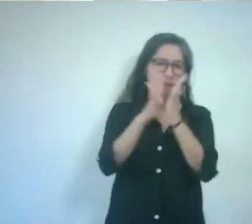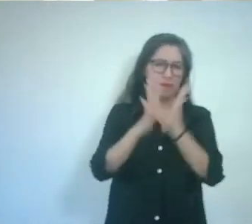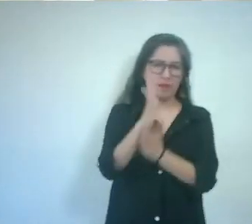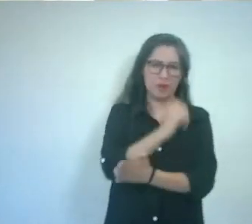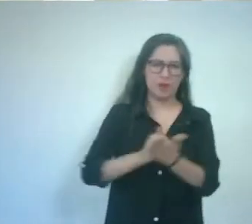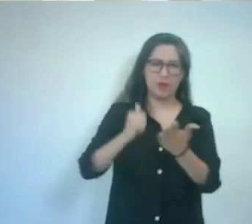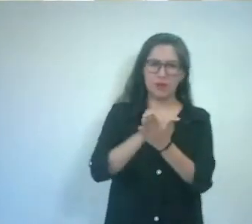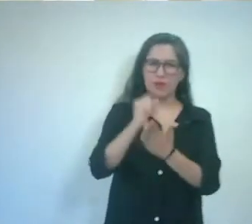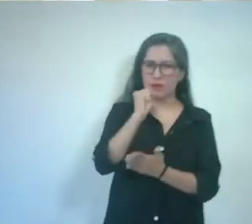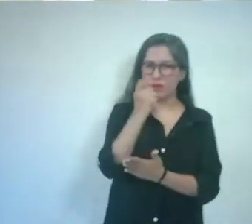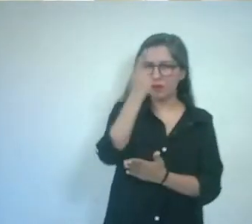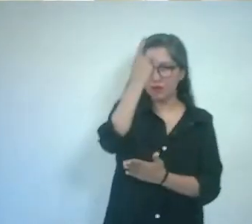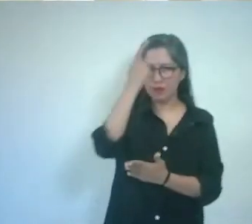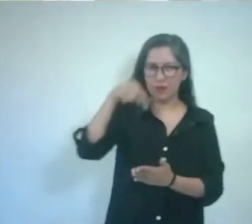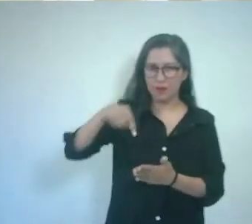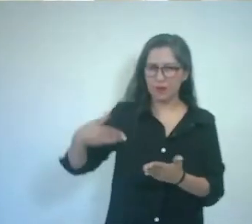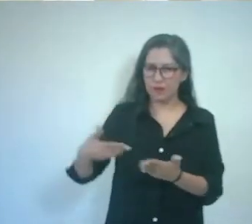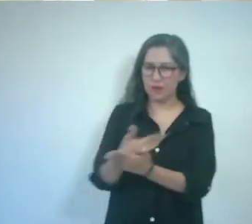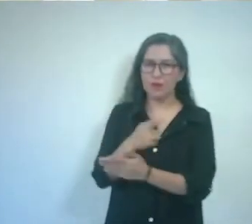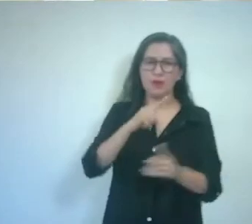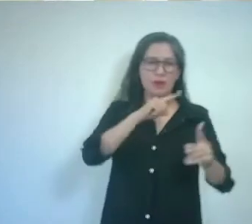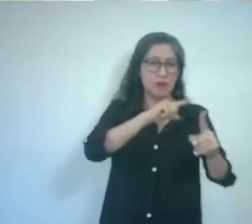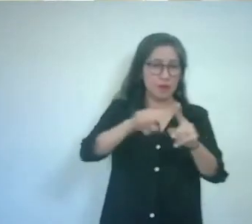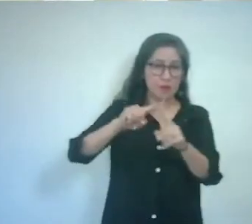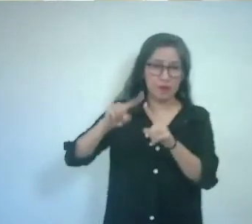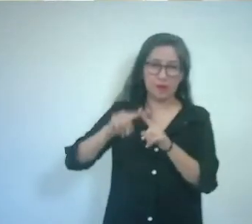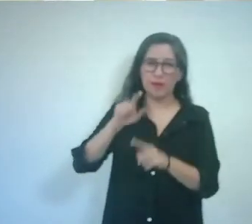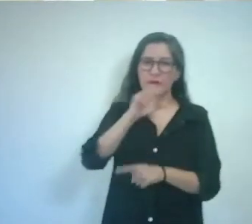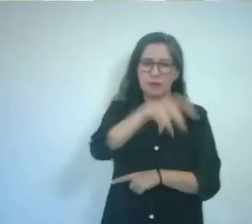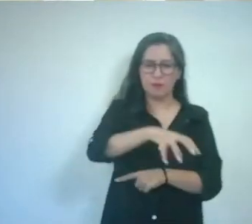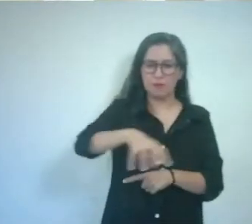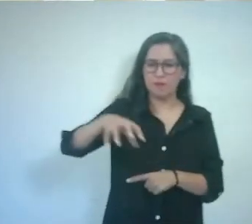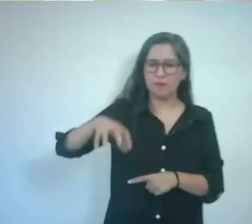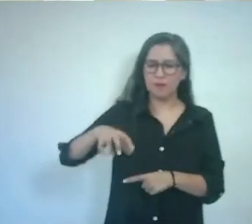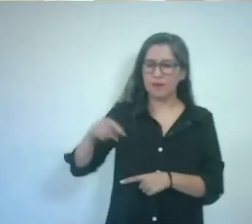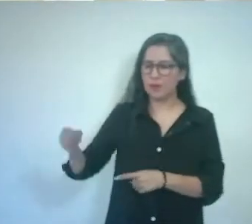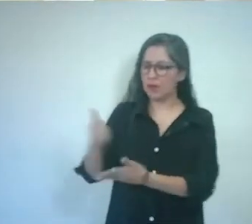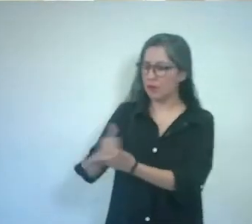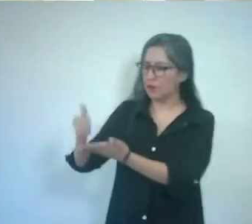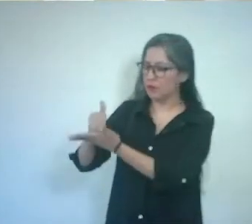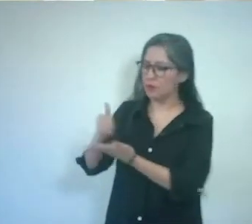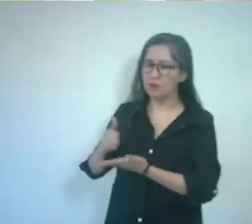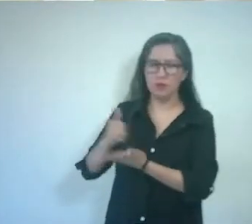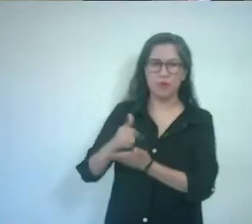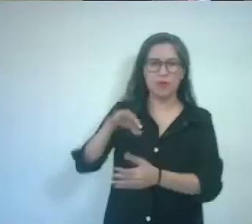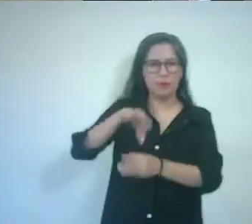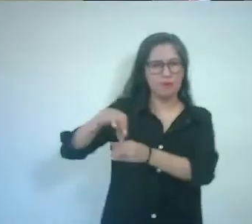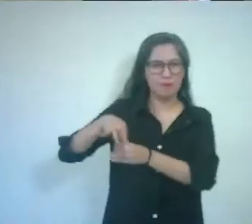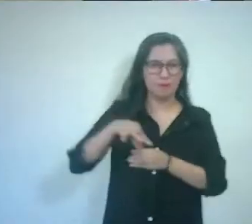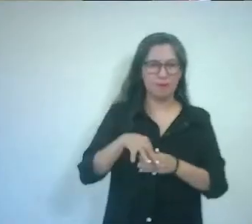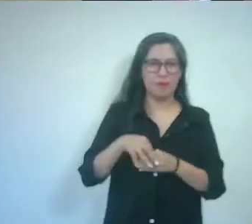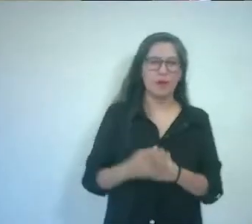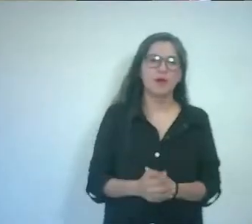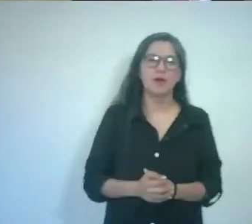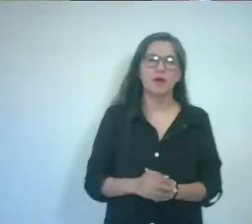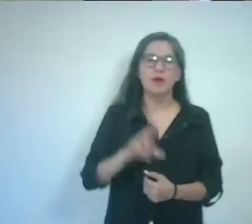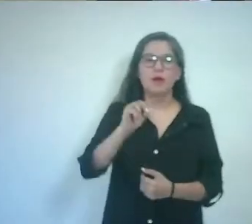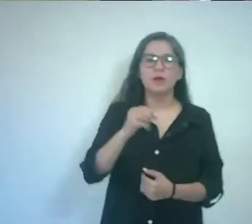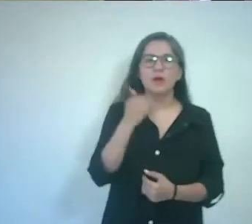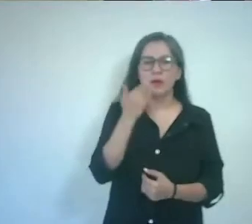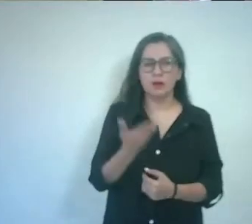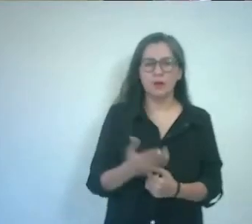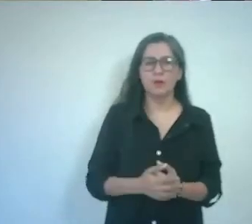Potosí y cuna de los organismos electorales ciudadanizados. No quiero dejar